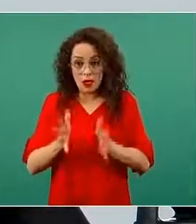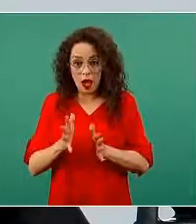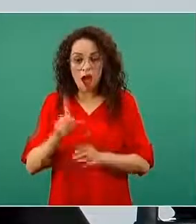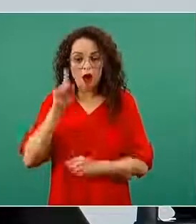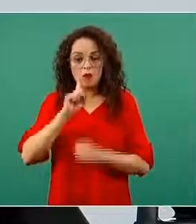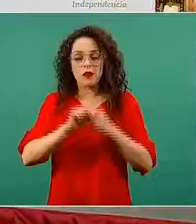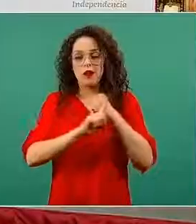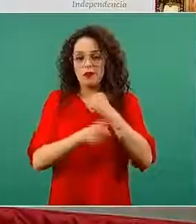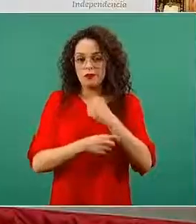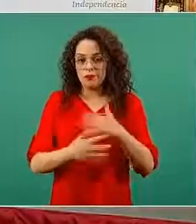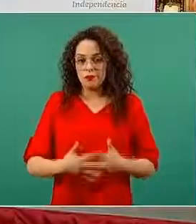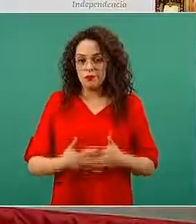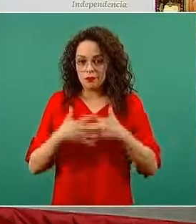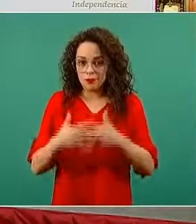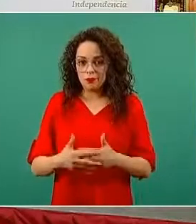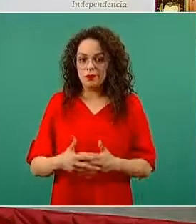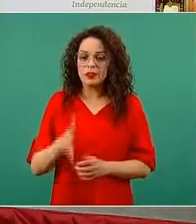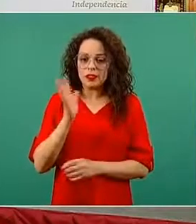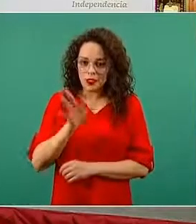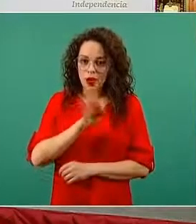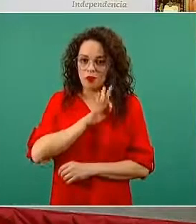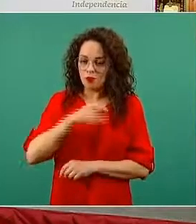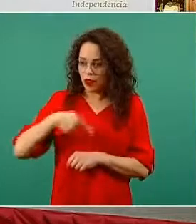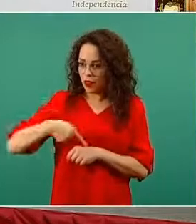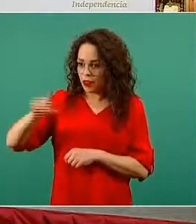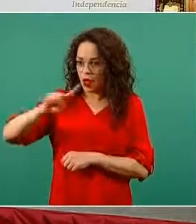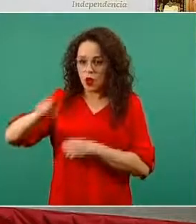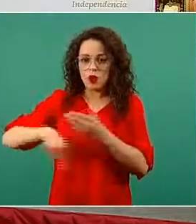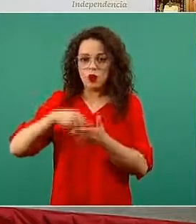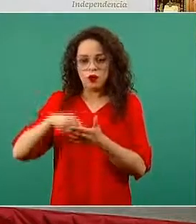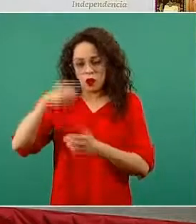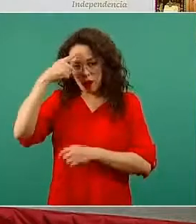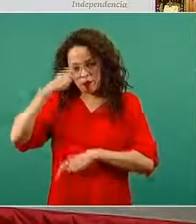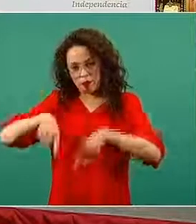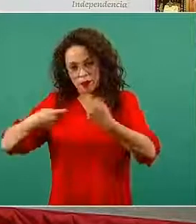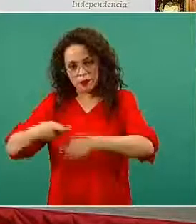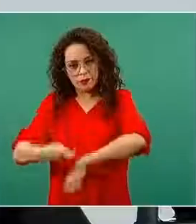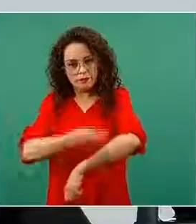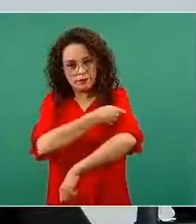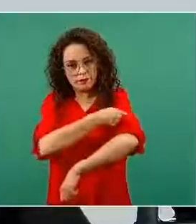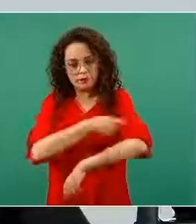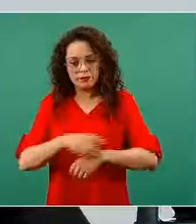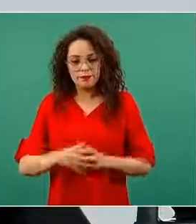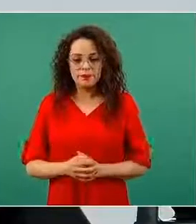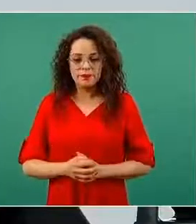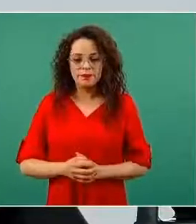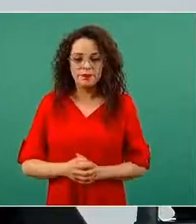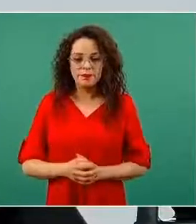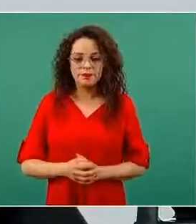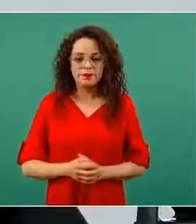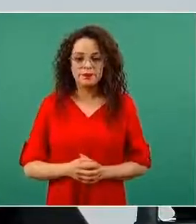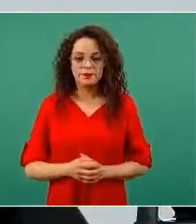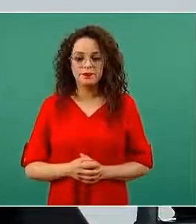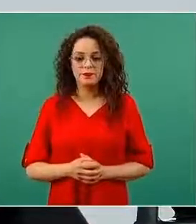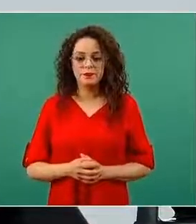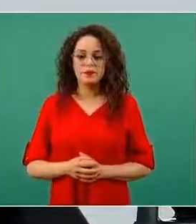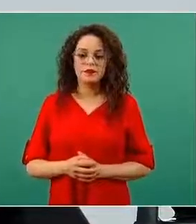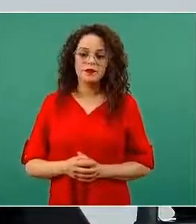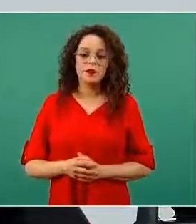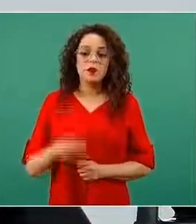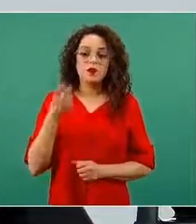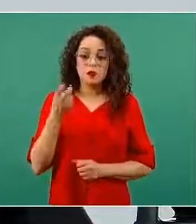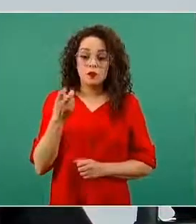embarazadas ya pueden acudir a los espacios de vacunación que sean designados. Por ello, hemos previsto